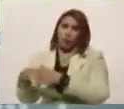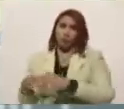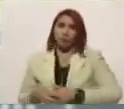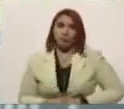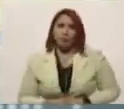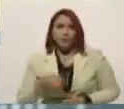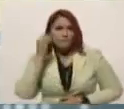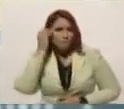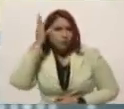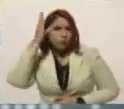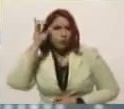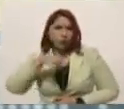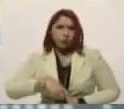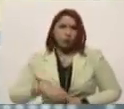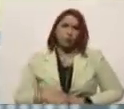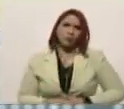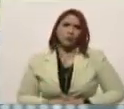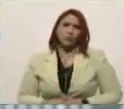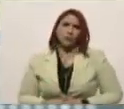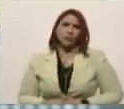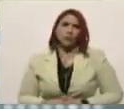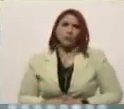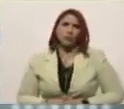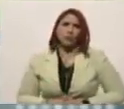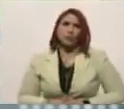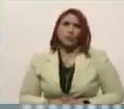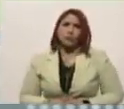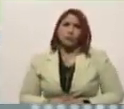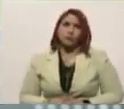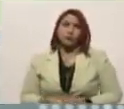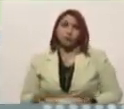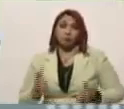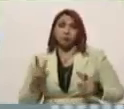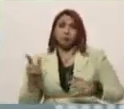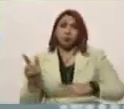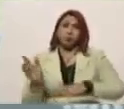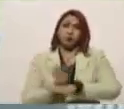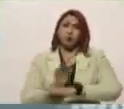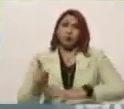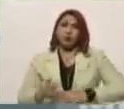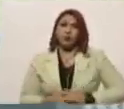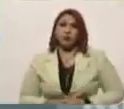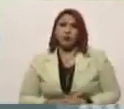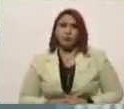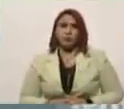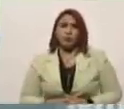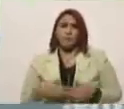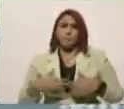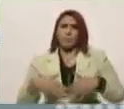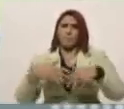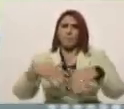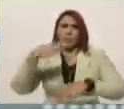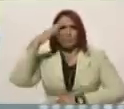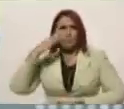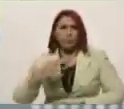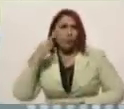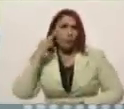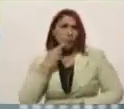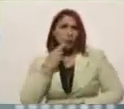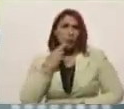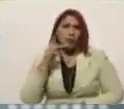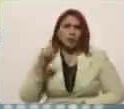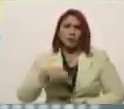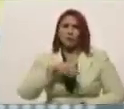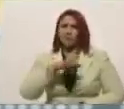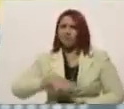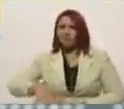la capacidad para activar de manera inmediata a la Milicia Nacional Bolivariana a